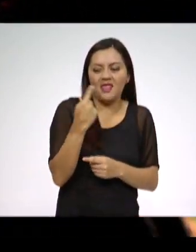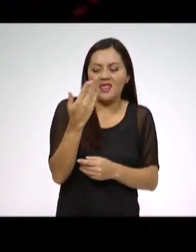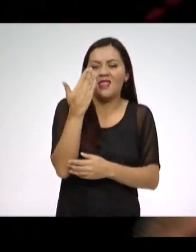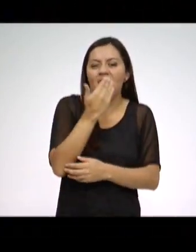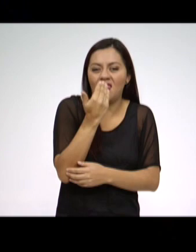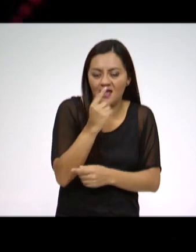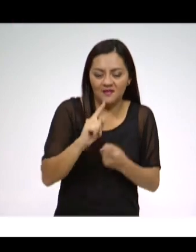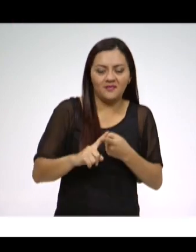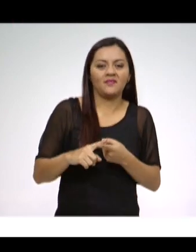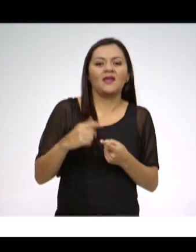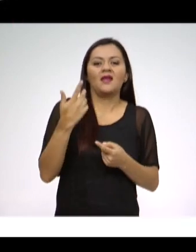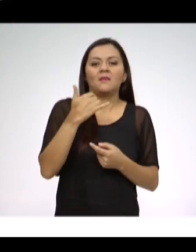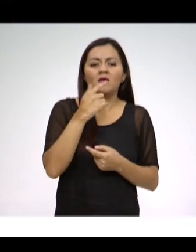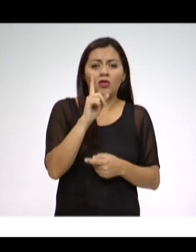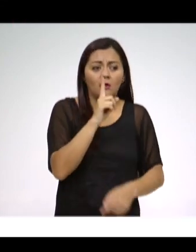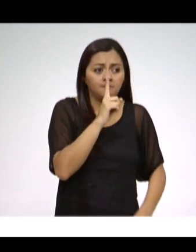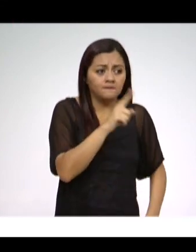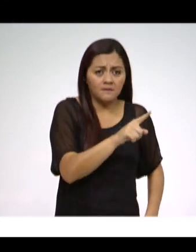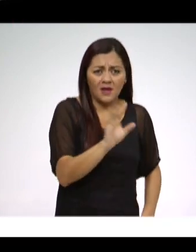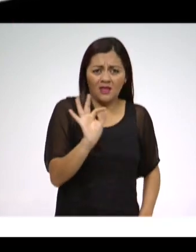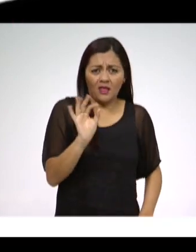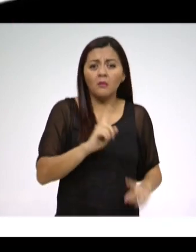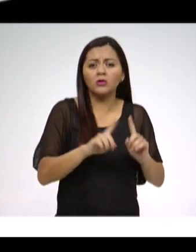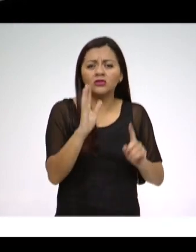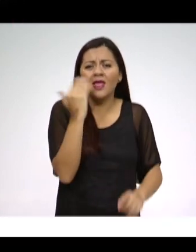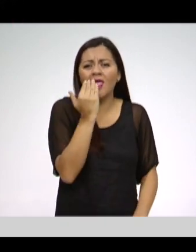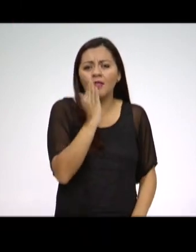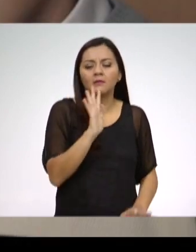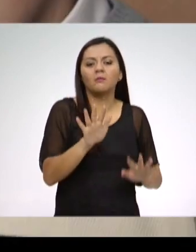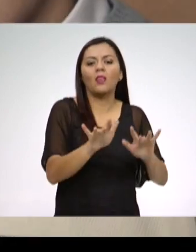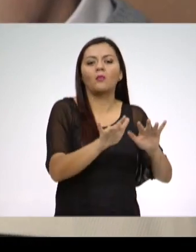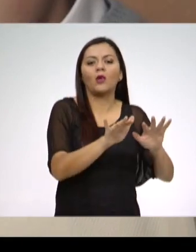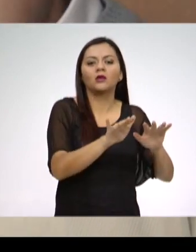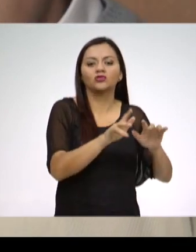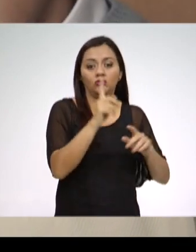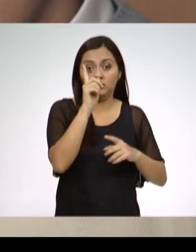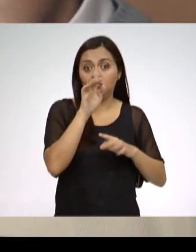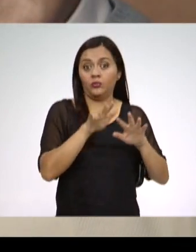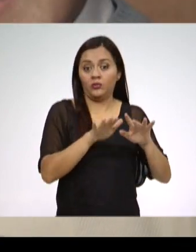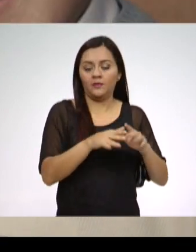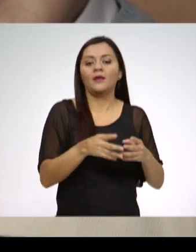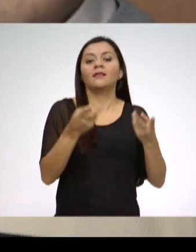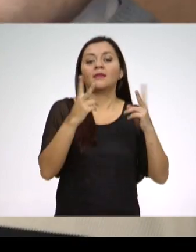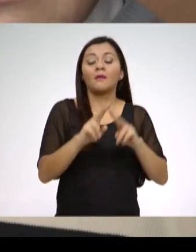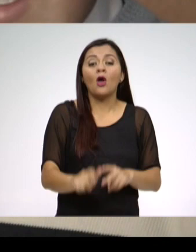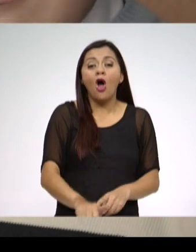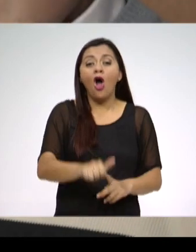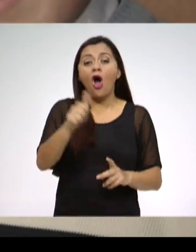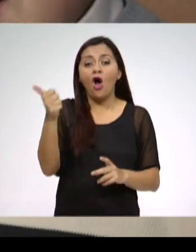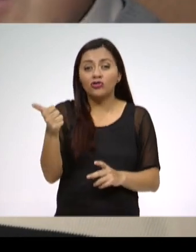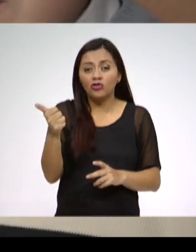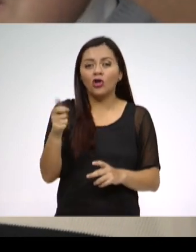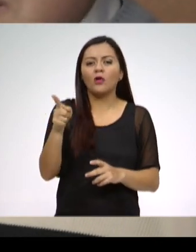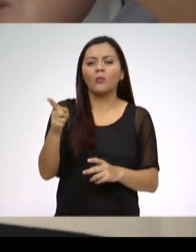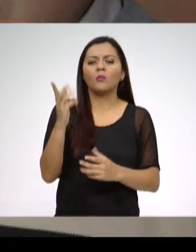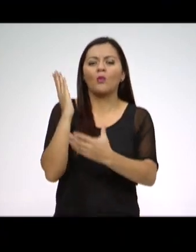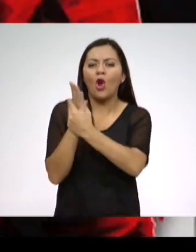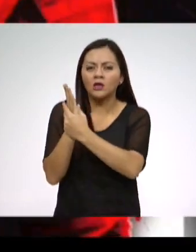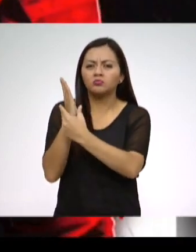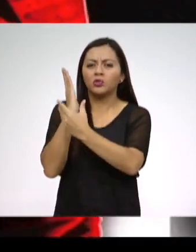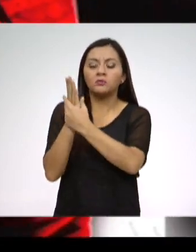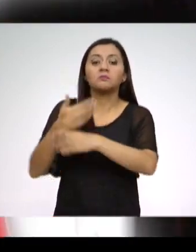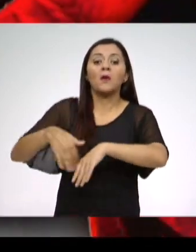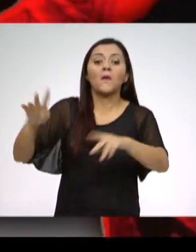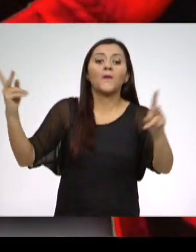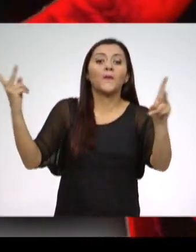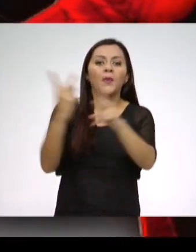chistes, que no digan nada, que manipula completamente, ¿no? Tenemos el hostigamiento, que es el bullying claro, ¿no? El más conocido,